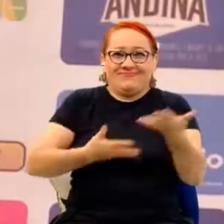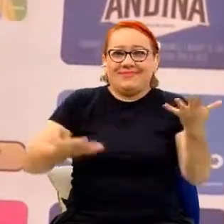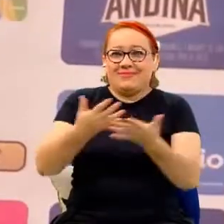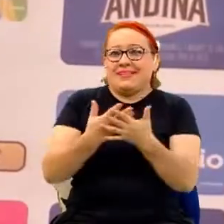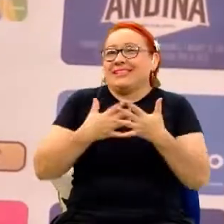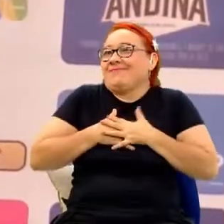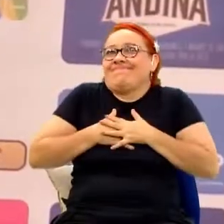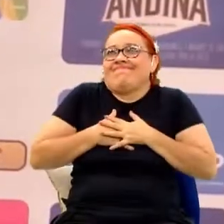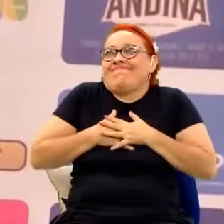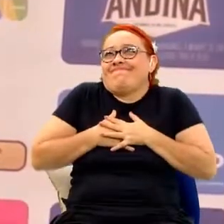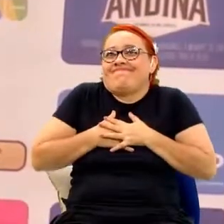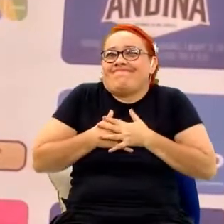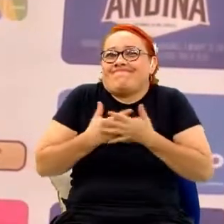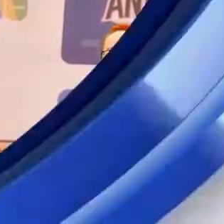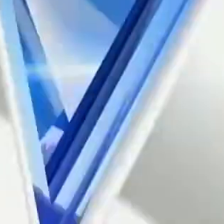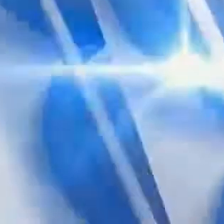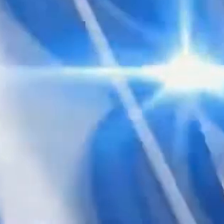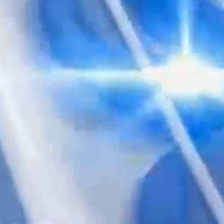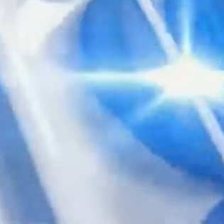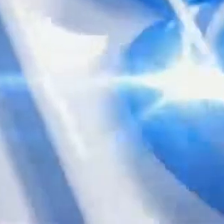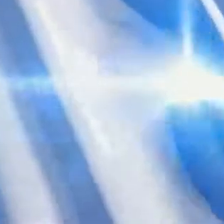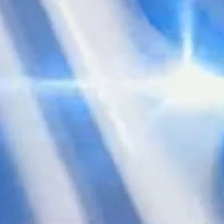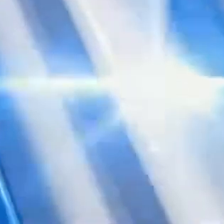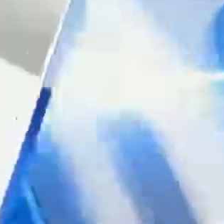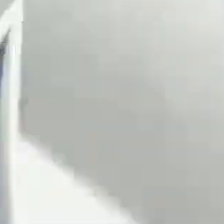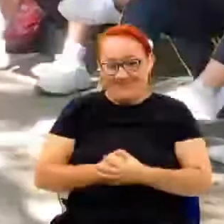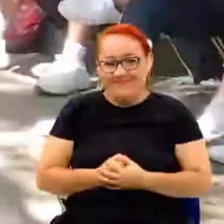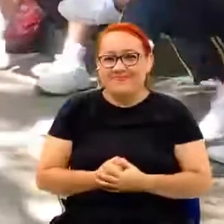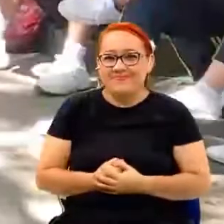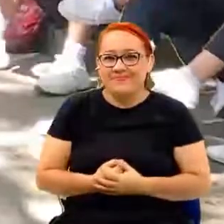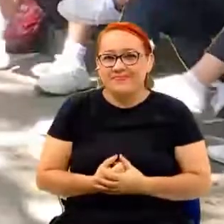algo que me pone los pelos de punta.